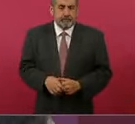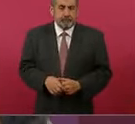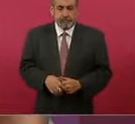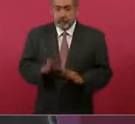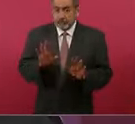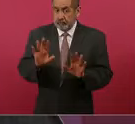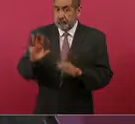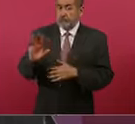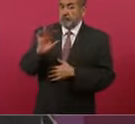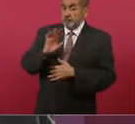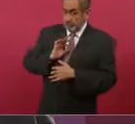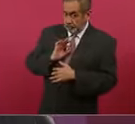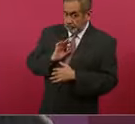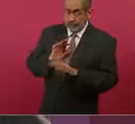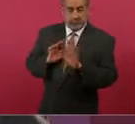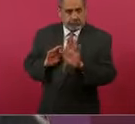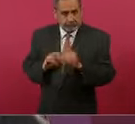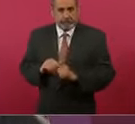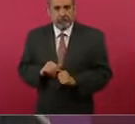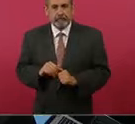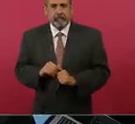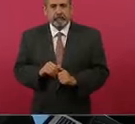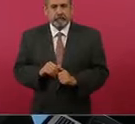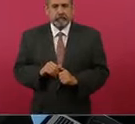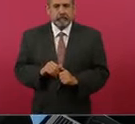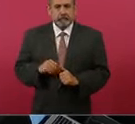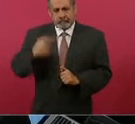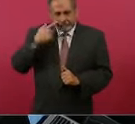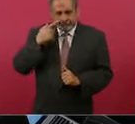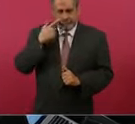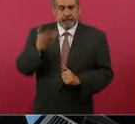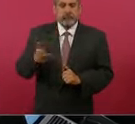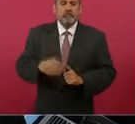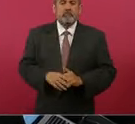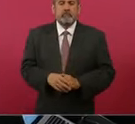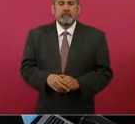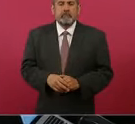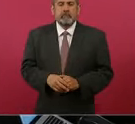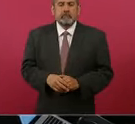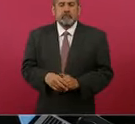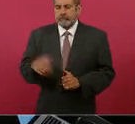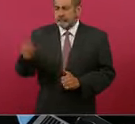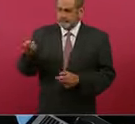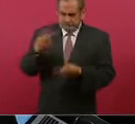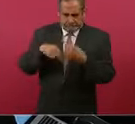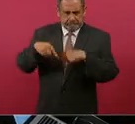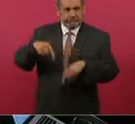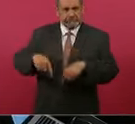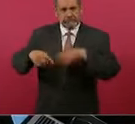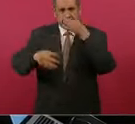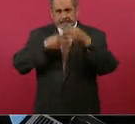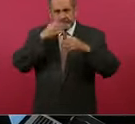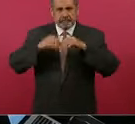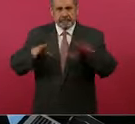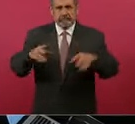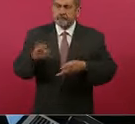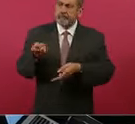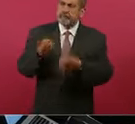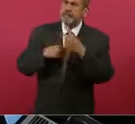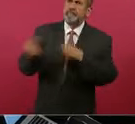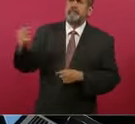Eso fue lo que me plantearon. Entonces, vamos a traerlo aquí y que